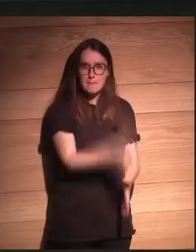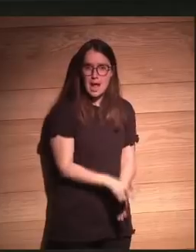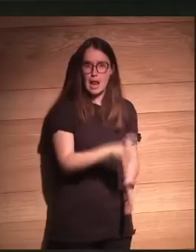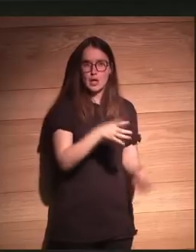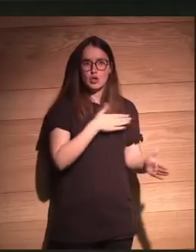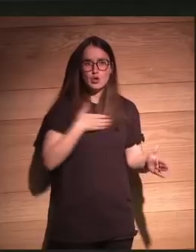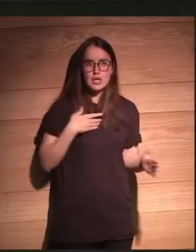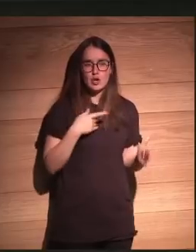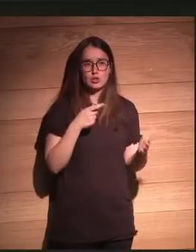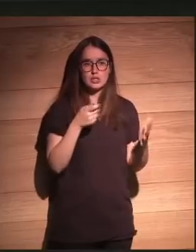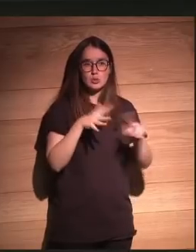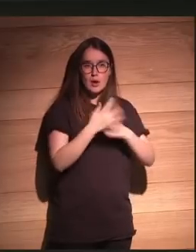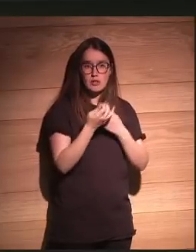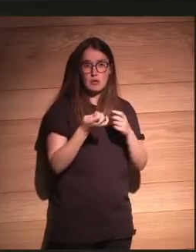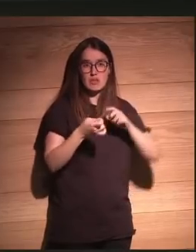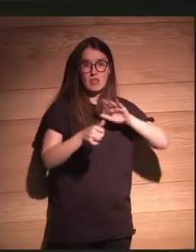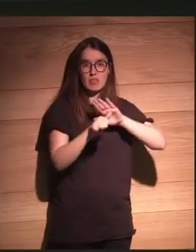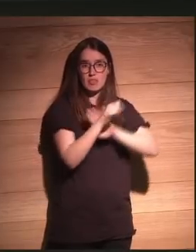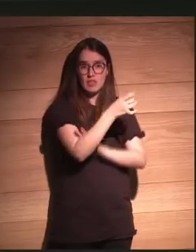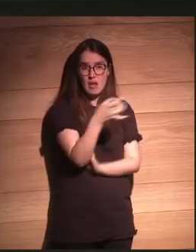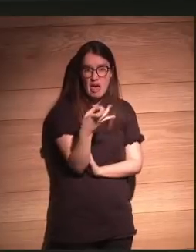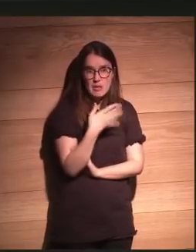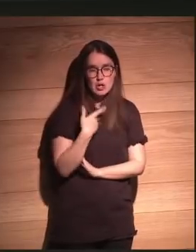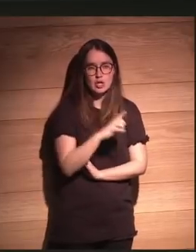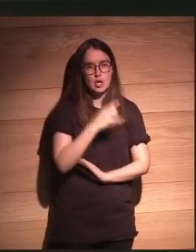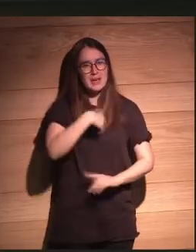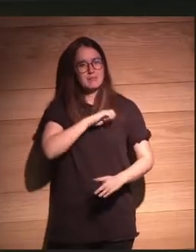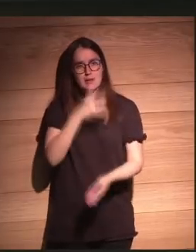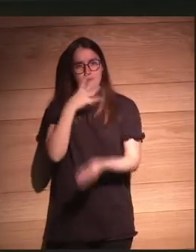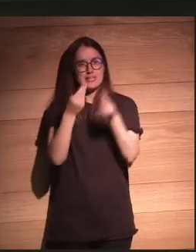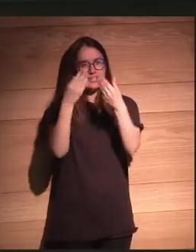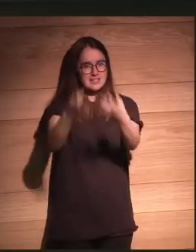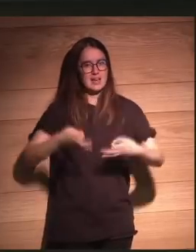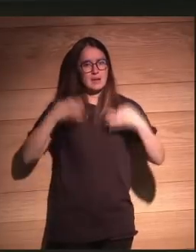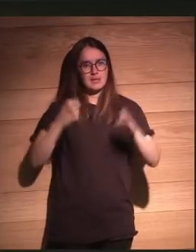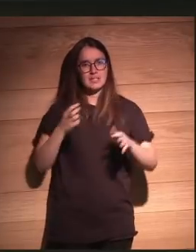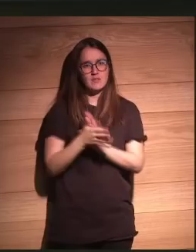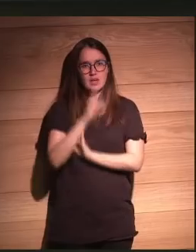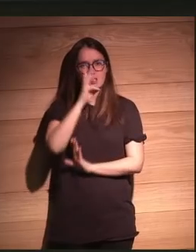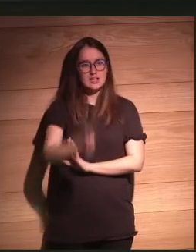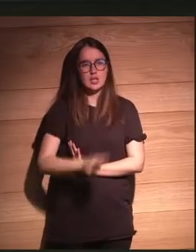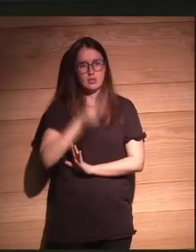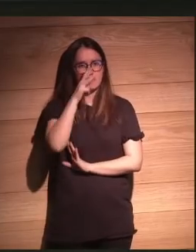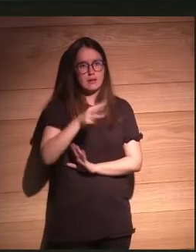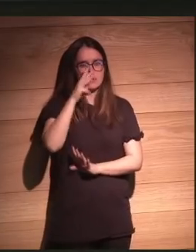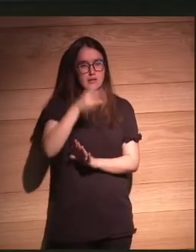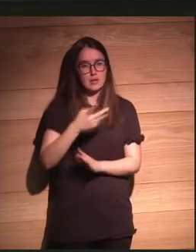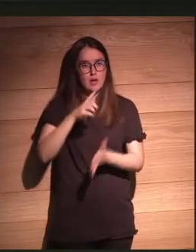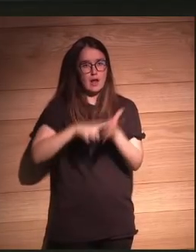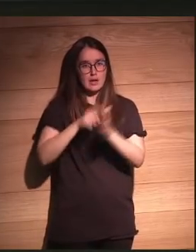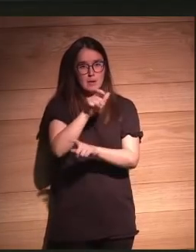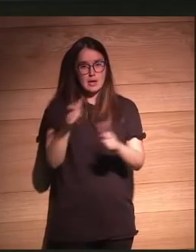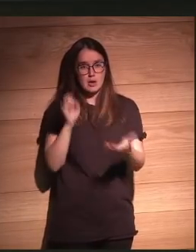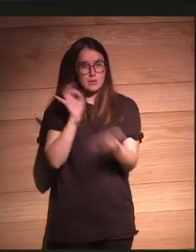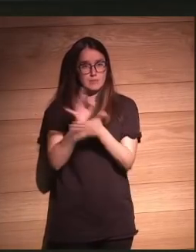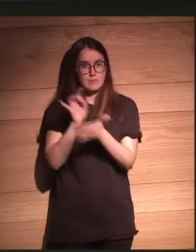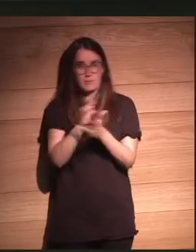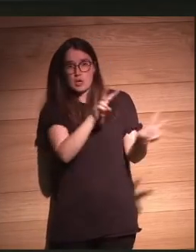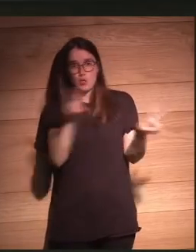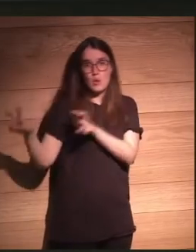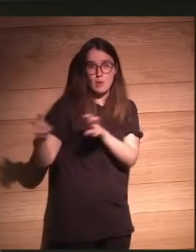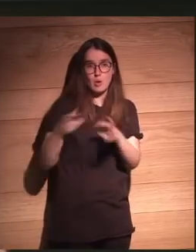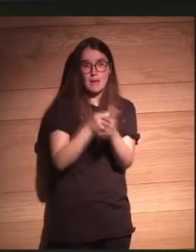que caigan en situación de impago, etcétera, etcétera. No, en España es una función especulativa, es basado en que cada 3 años voy a expulsar a los inquilinos para introducir a otros